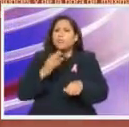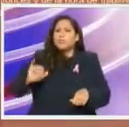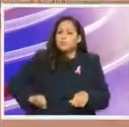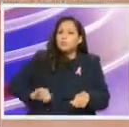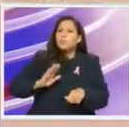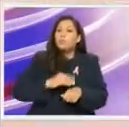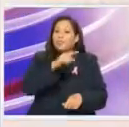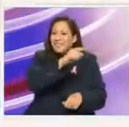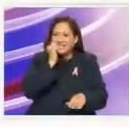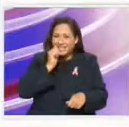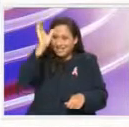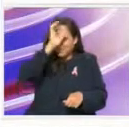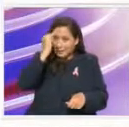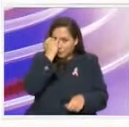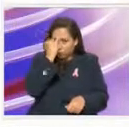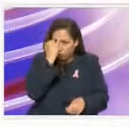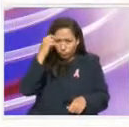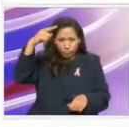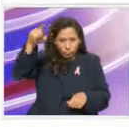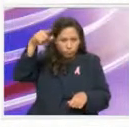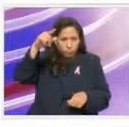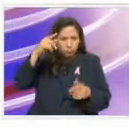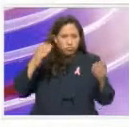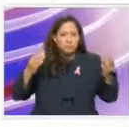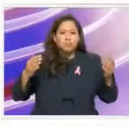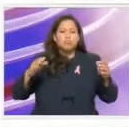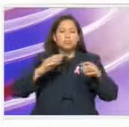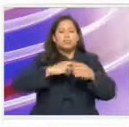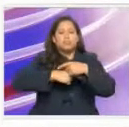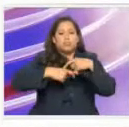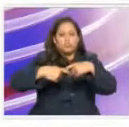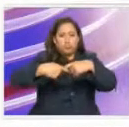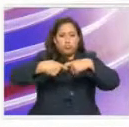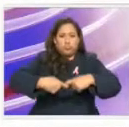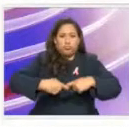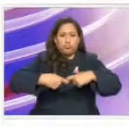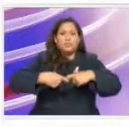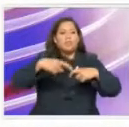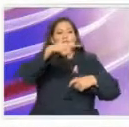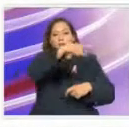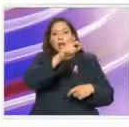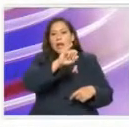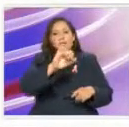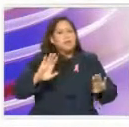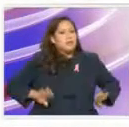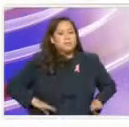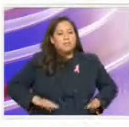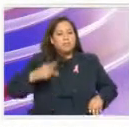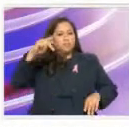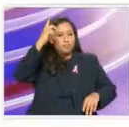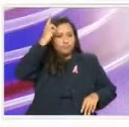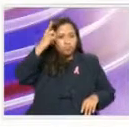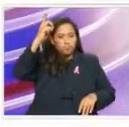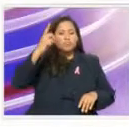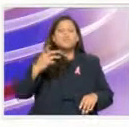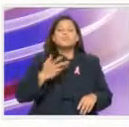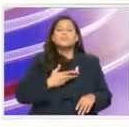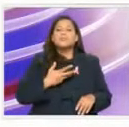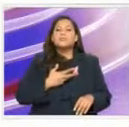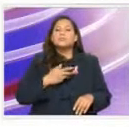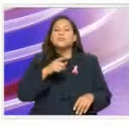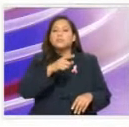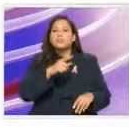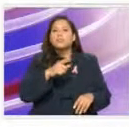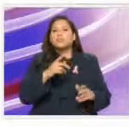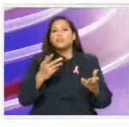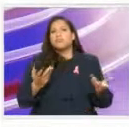como siempre en la cultura y en el hinduismo, es muy característico esta propiedad de sus dioses y en general de